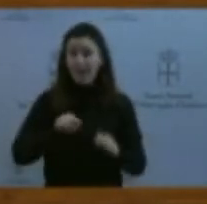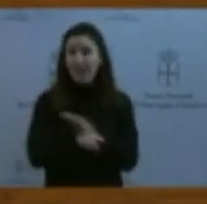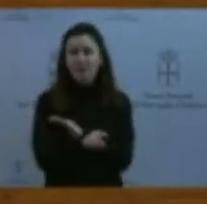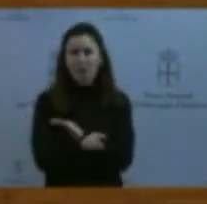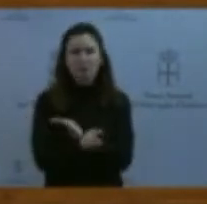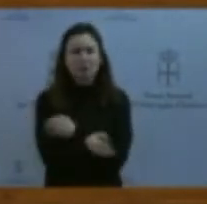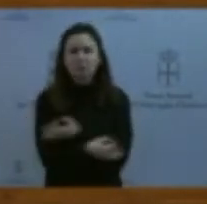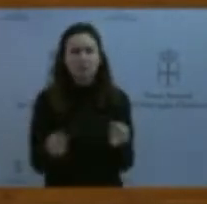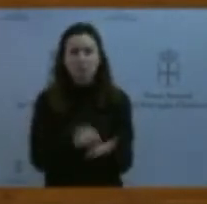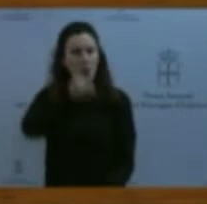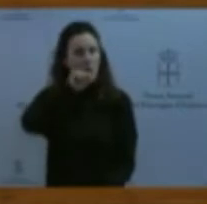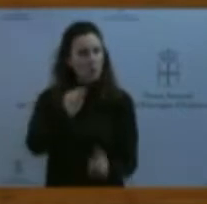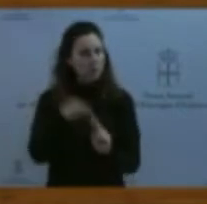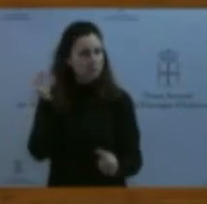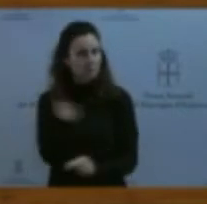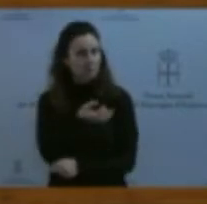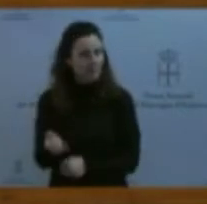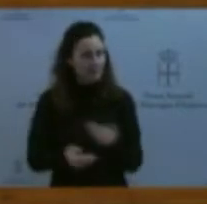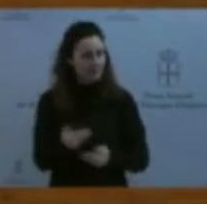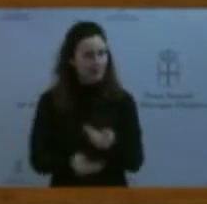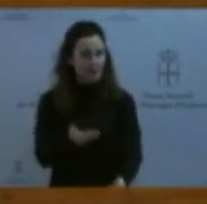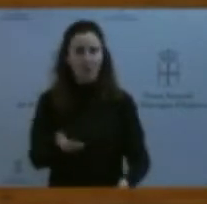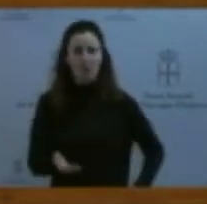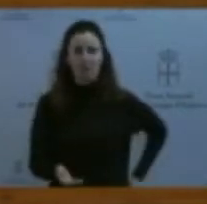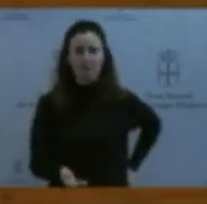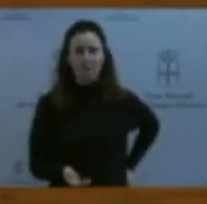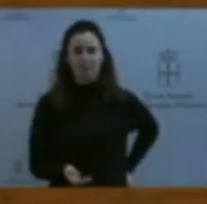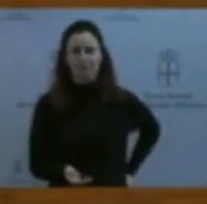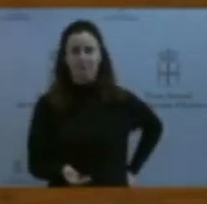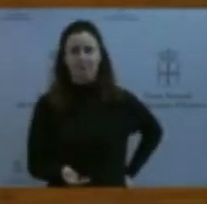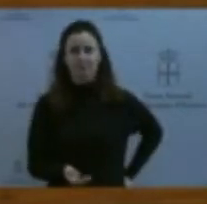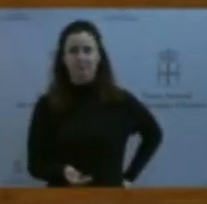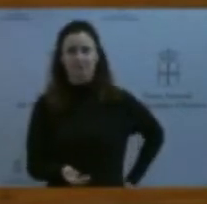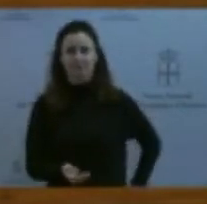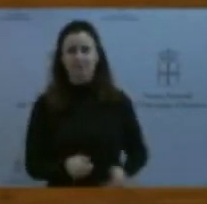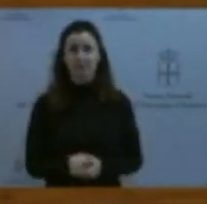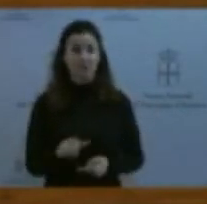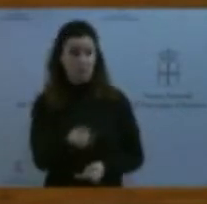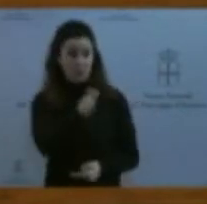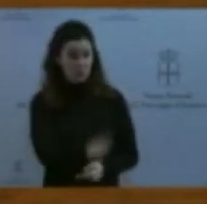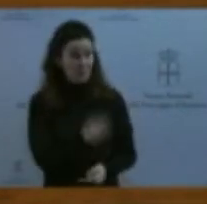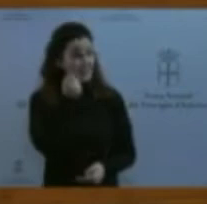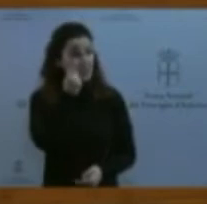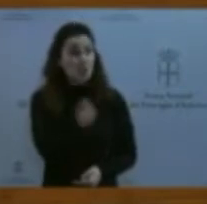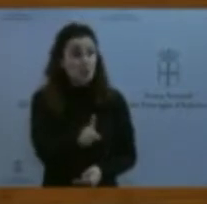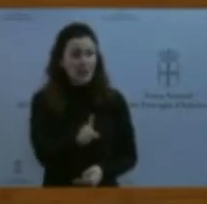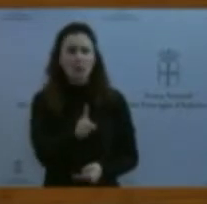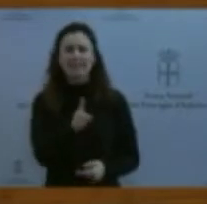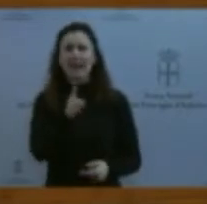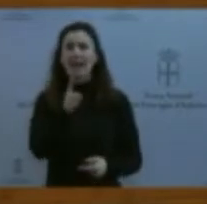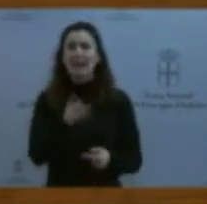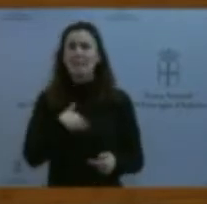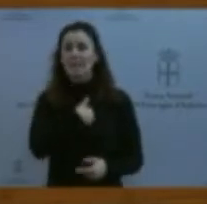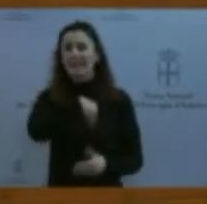adelante, pero muy rápidamente. ¿Ustedes no se dan cuenta de lo que está en juego? Está en juego retener al potencial,